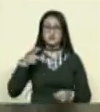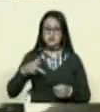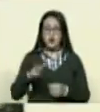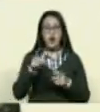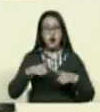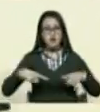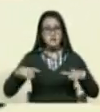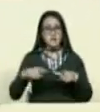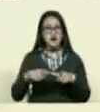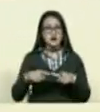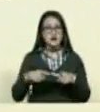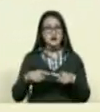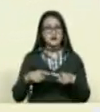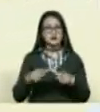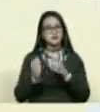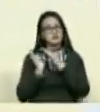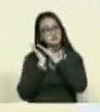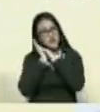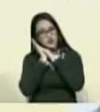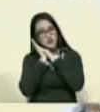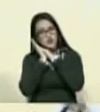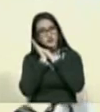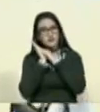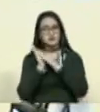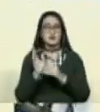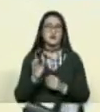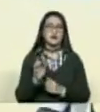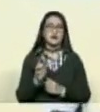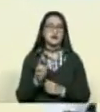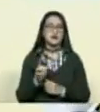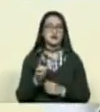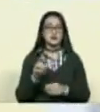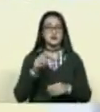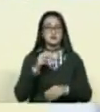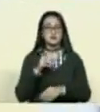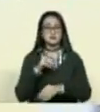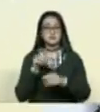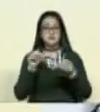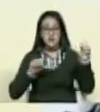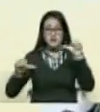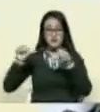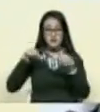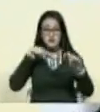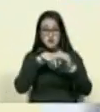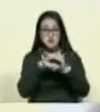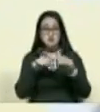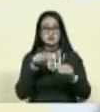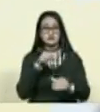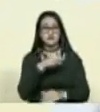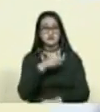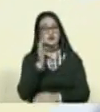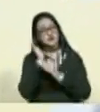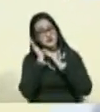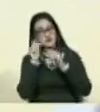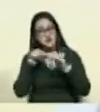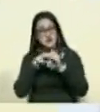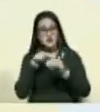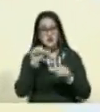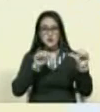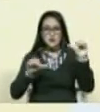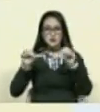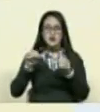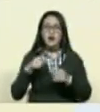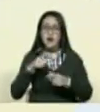espacios que tienen que ver con los dormitorios, también con consultorios, laboratorios y espacios que se han, digamos,